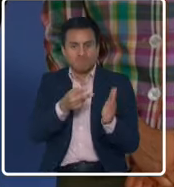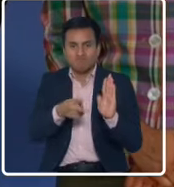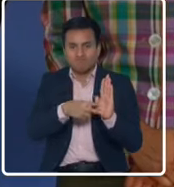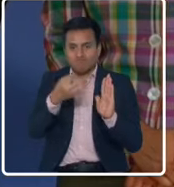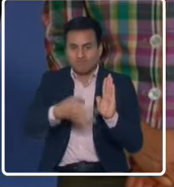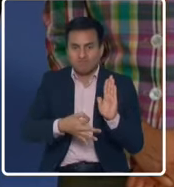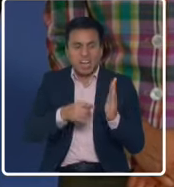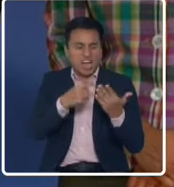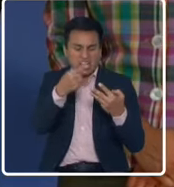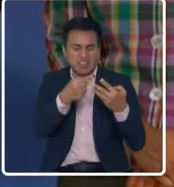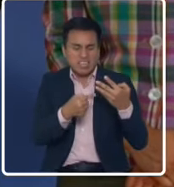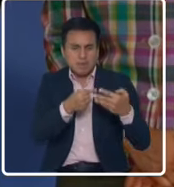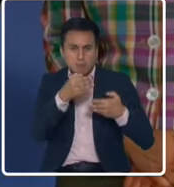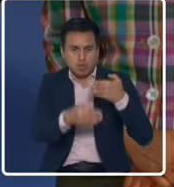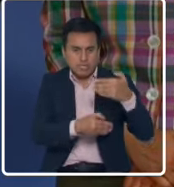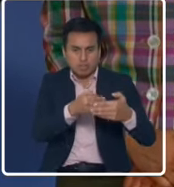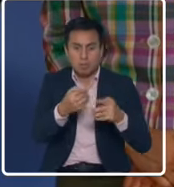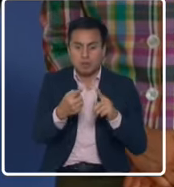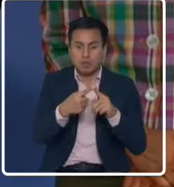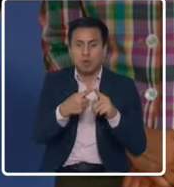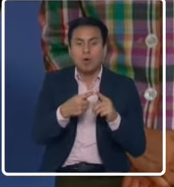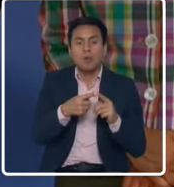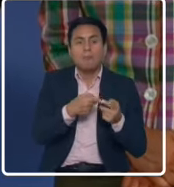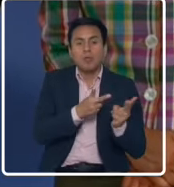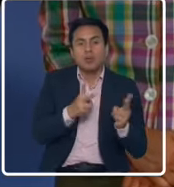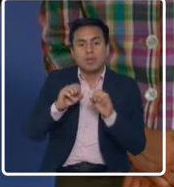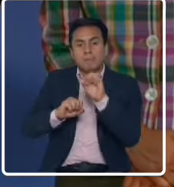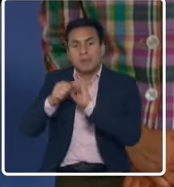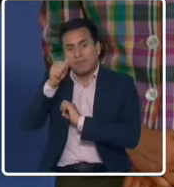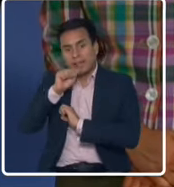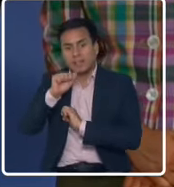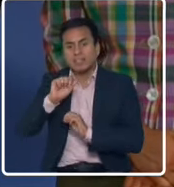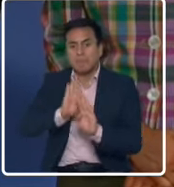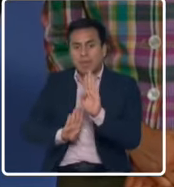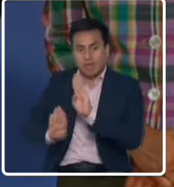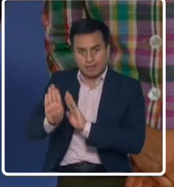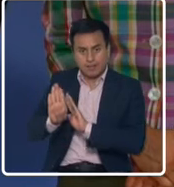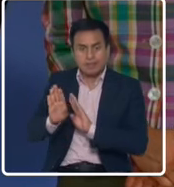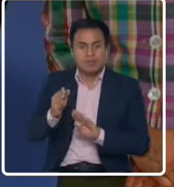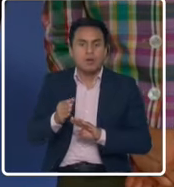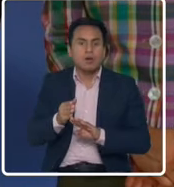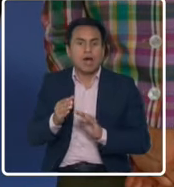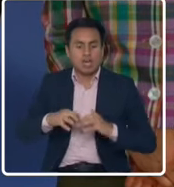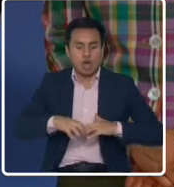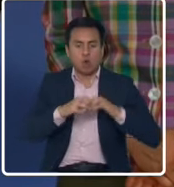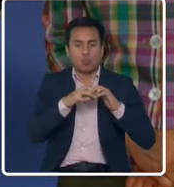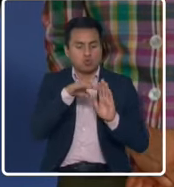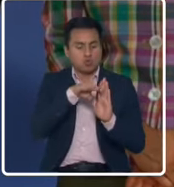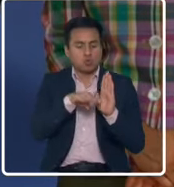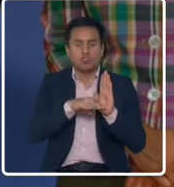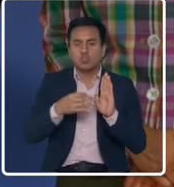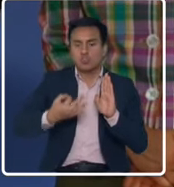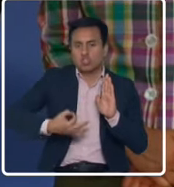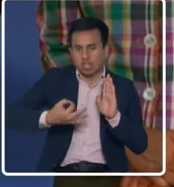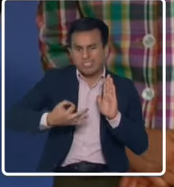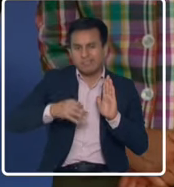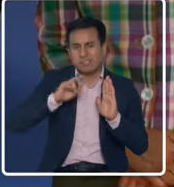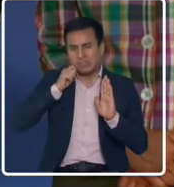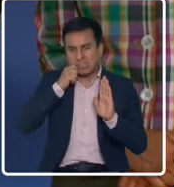decisión que gatilla diversos procesos de participación público privada y de observación pero con un antecedente robusto y sólido que